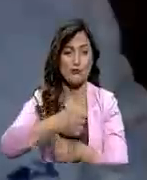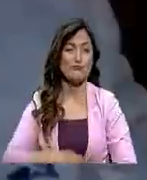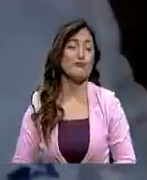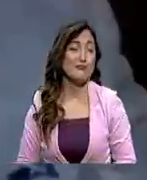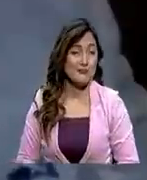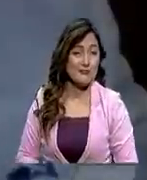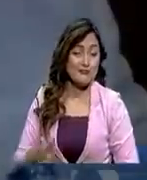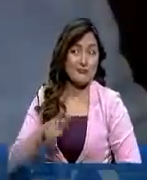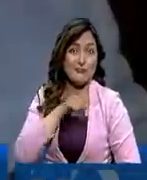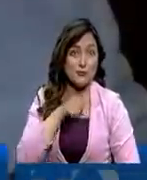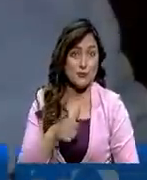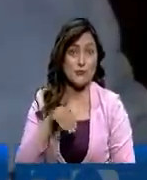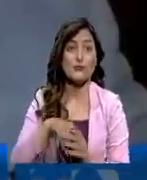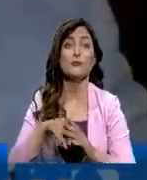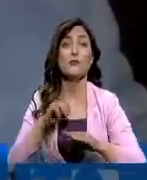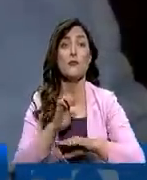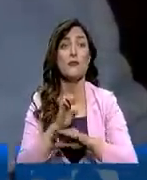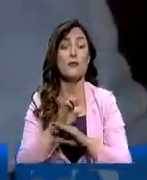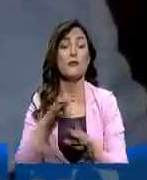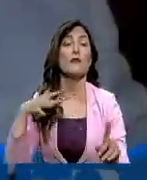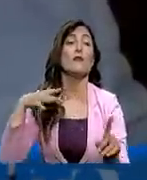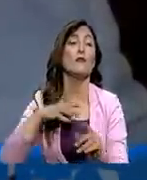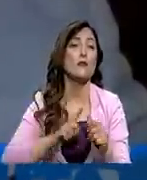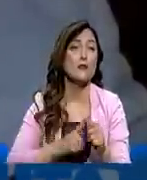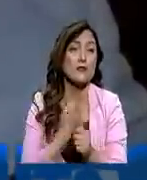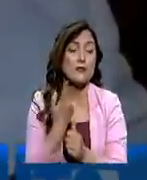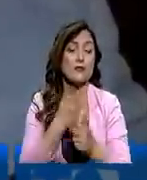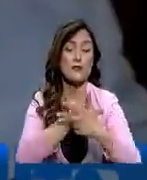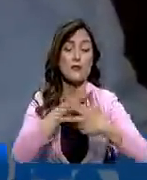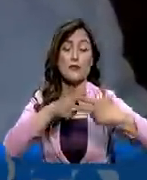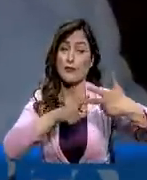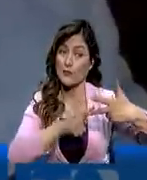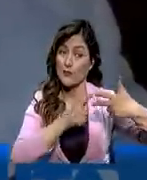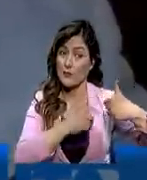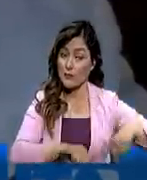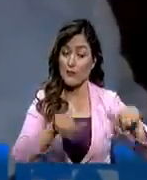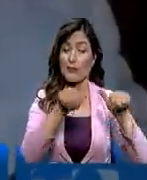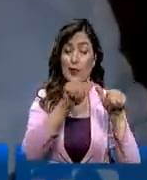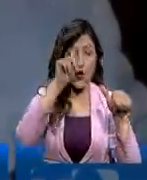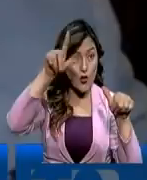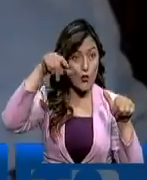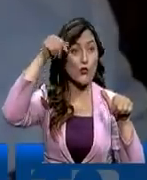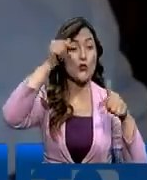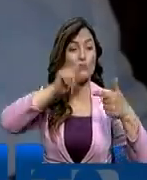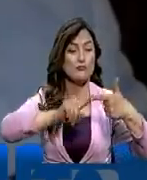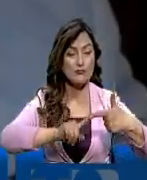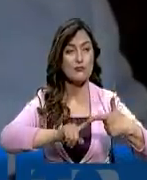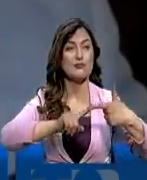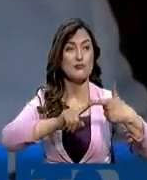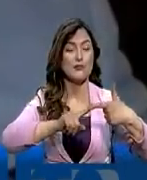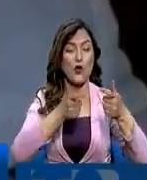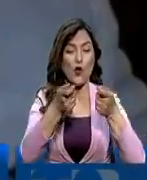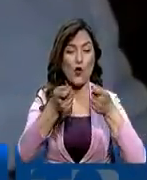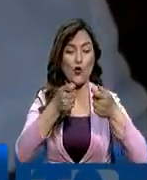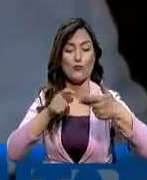crimen organizado para instalarse en un país ataca primordialmente 3 áreas: la penetración del área gubernamental, la penetración del área de